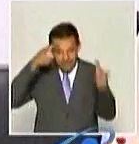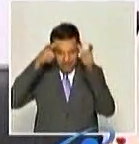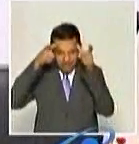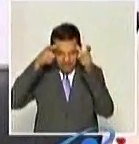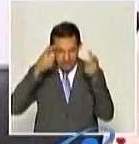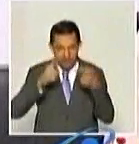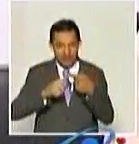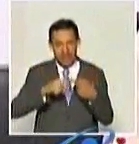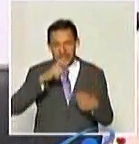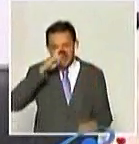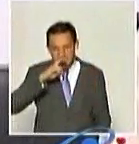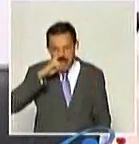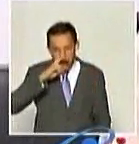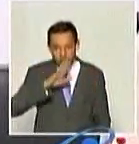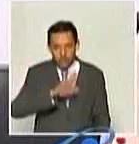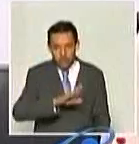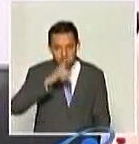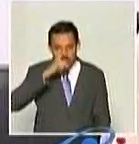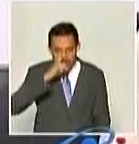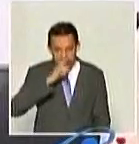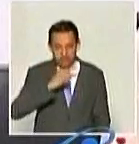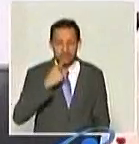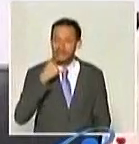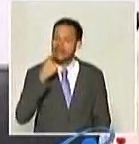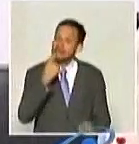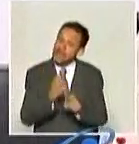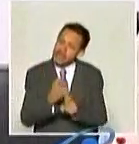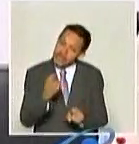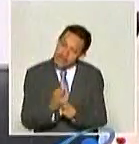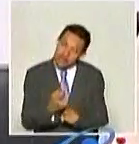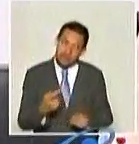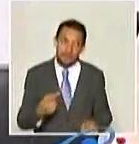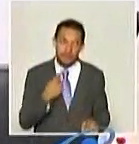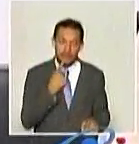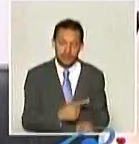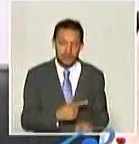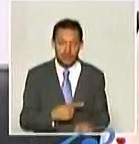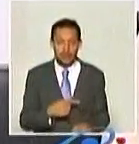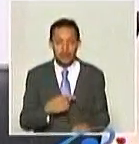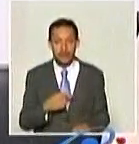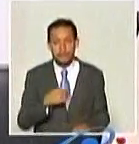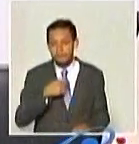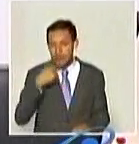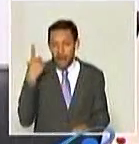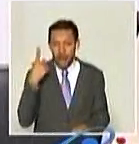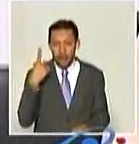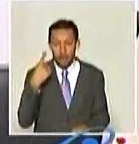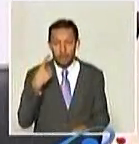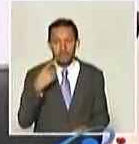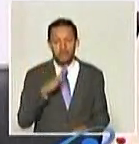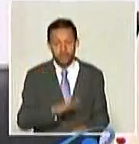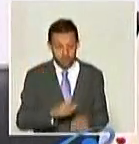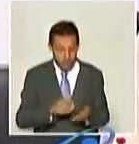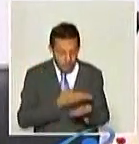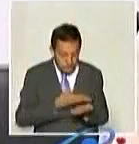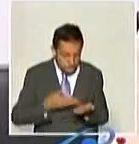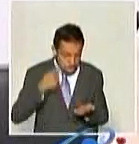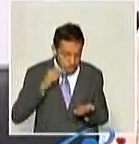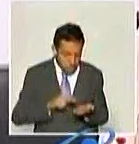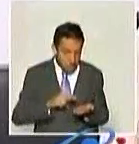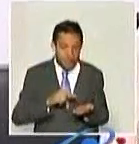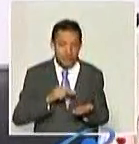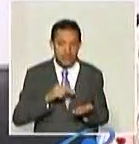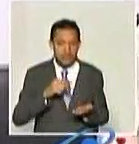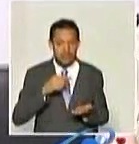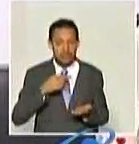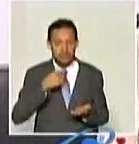cerdo. La carne de cerdo es una carne roja. Yo no sé por qué dicen que la carne de cerdo es carne blanca. La carne es blanca porque le sacan toda la sangre, pero